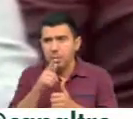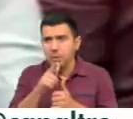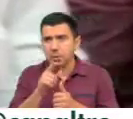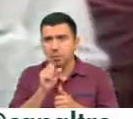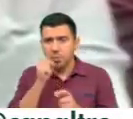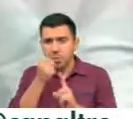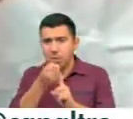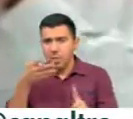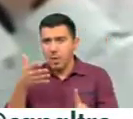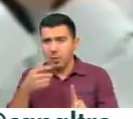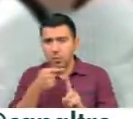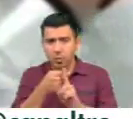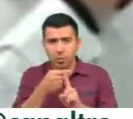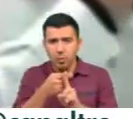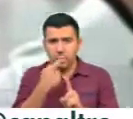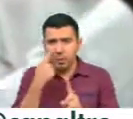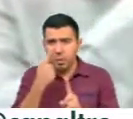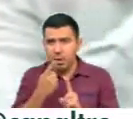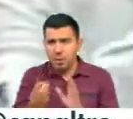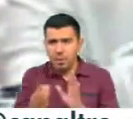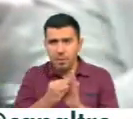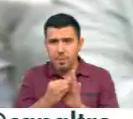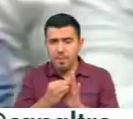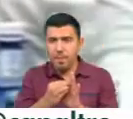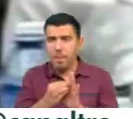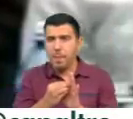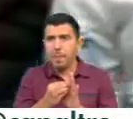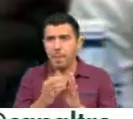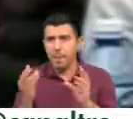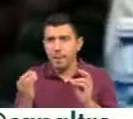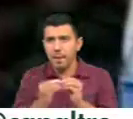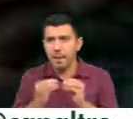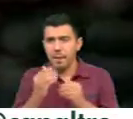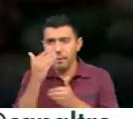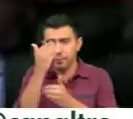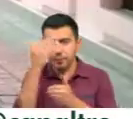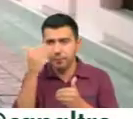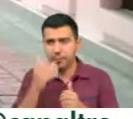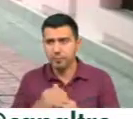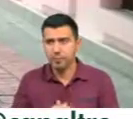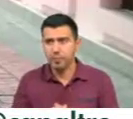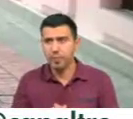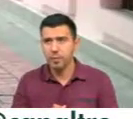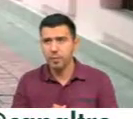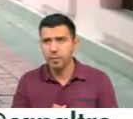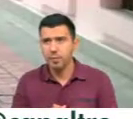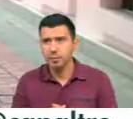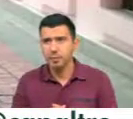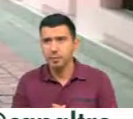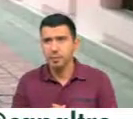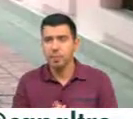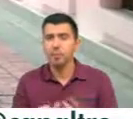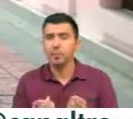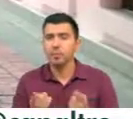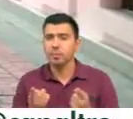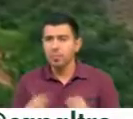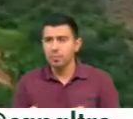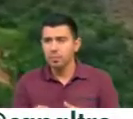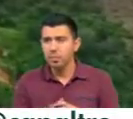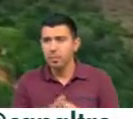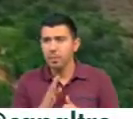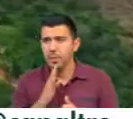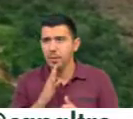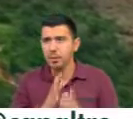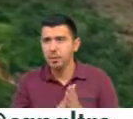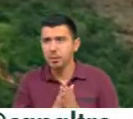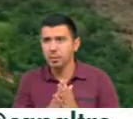impactos positivos de la implementación de los acuerdos de la habana en nuestro departamento también han visitado la denominada